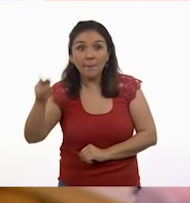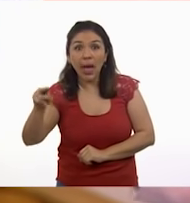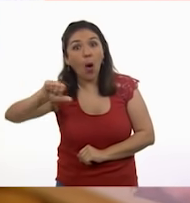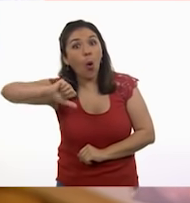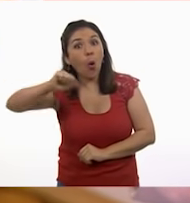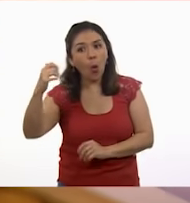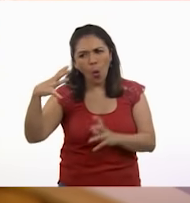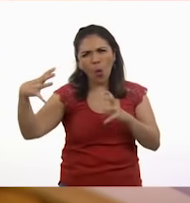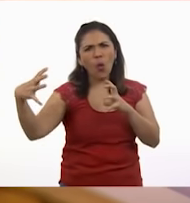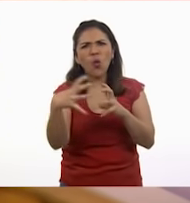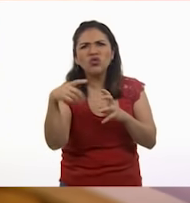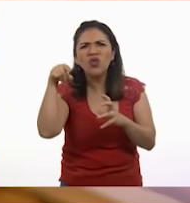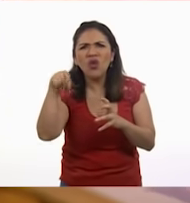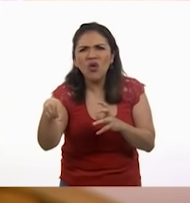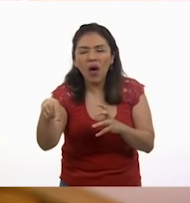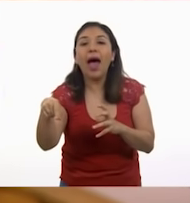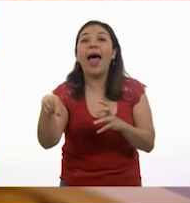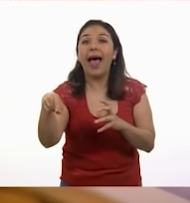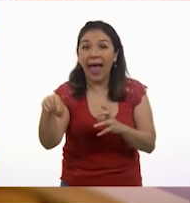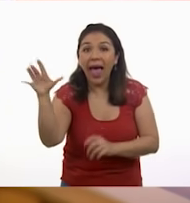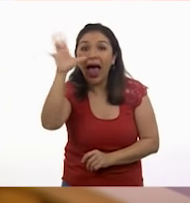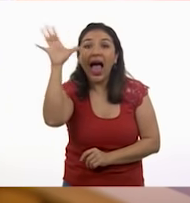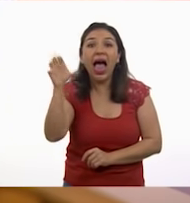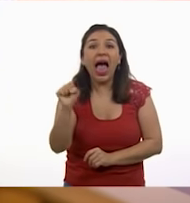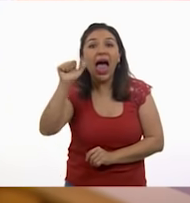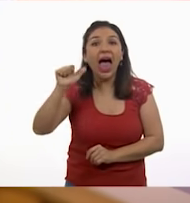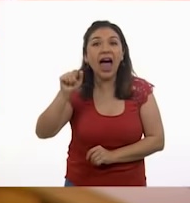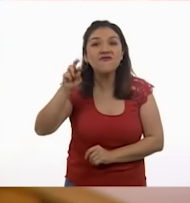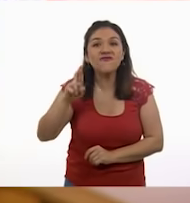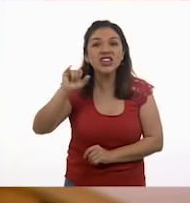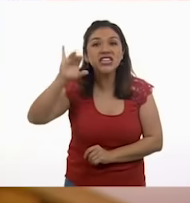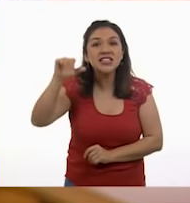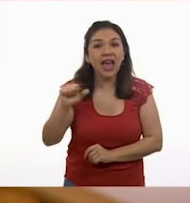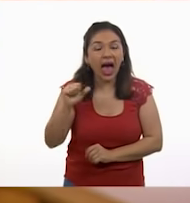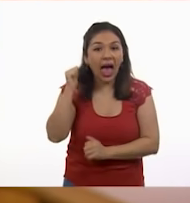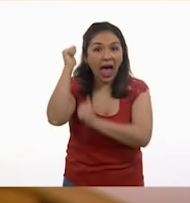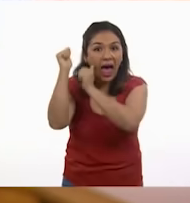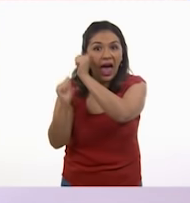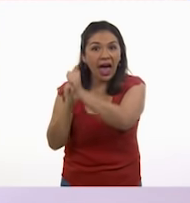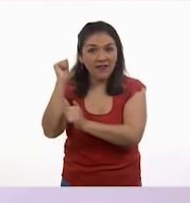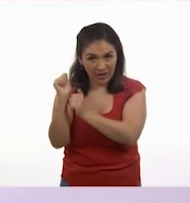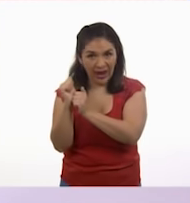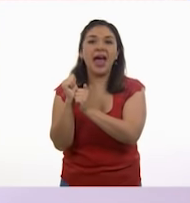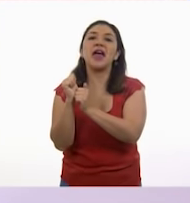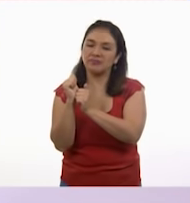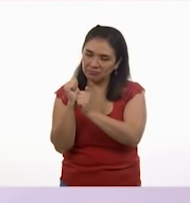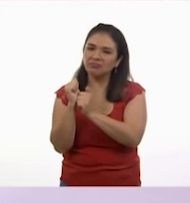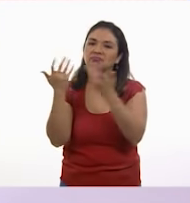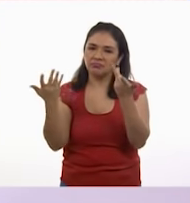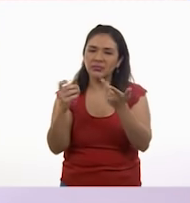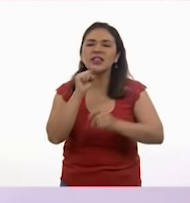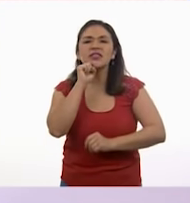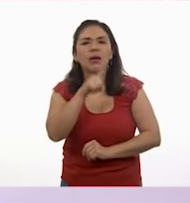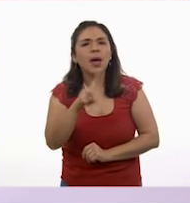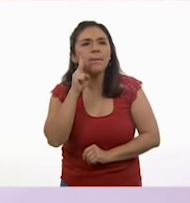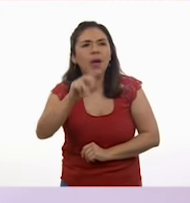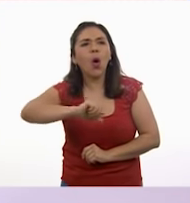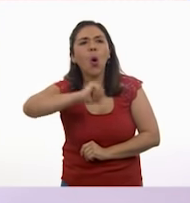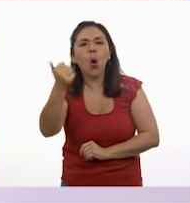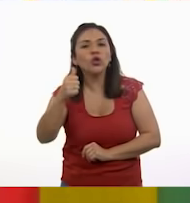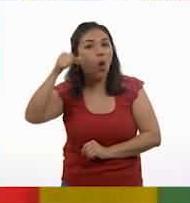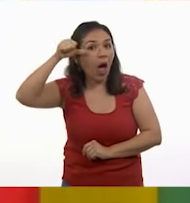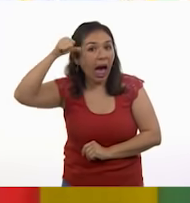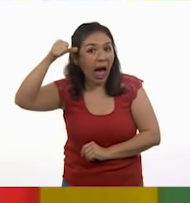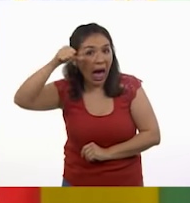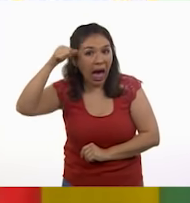otro continente que es áfrica sin descuidar a los demás también tenemos el continente asiático